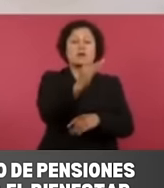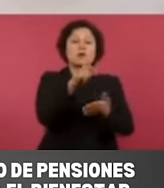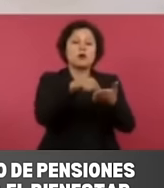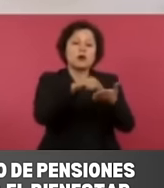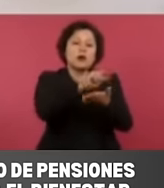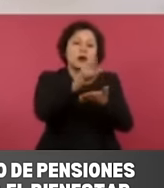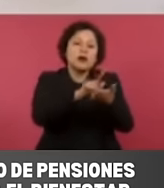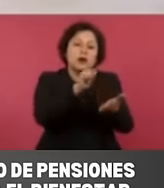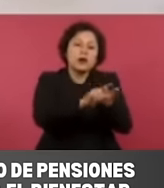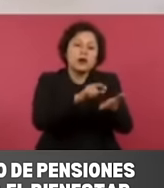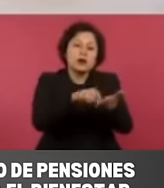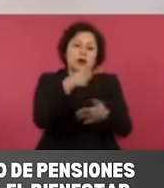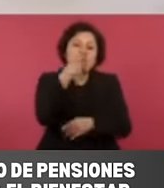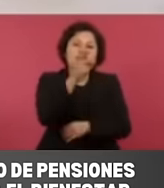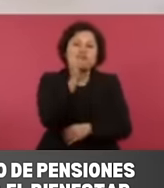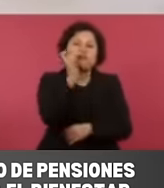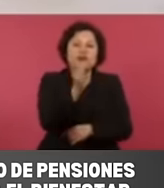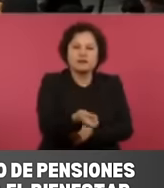si